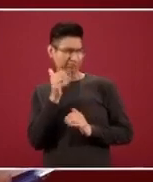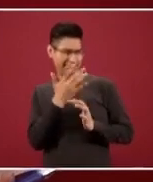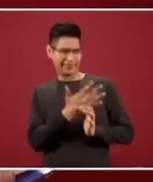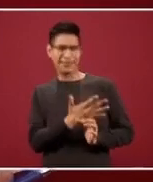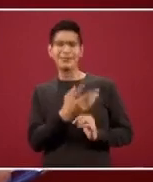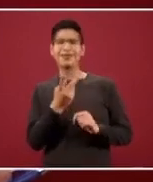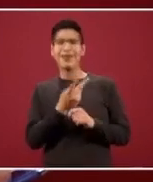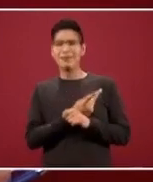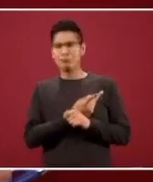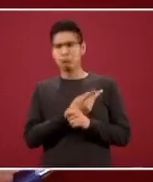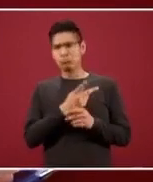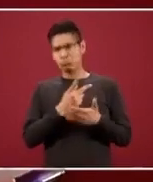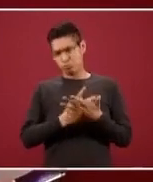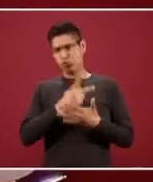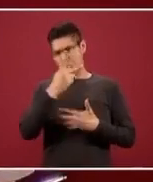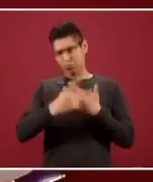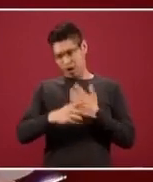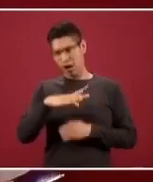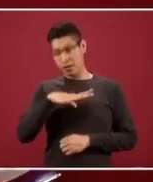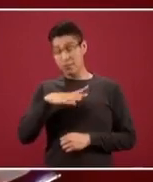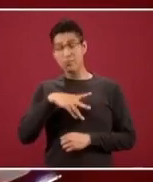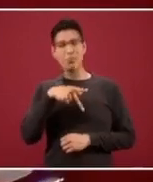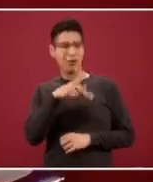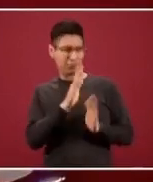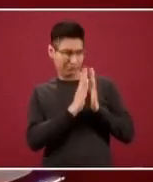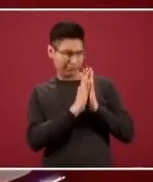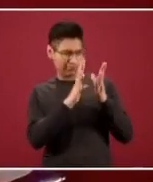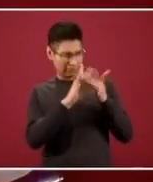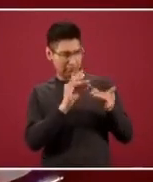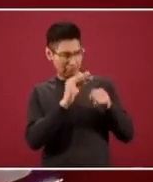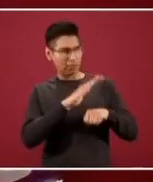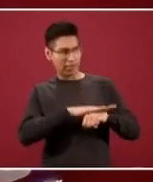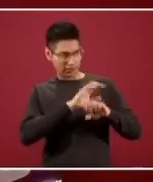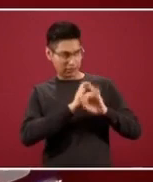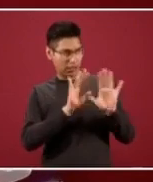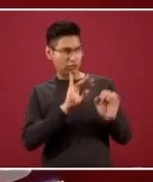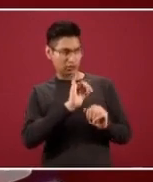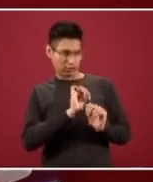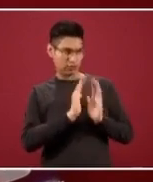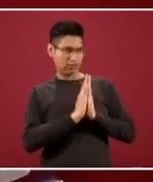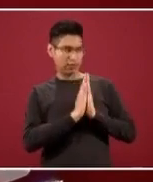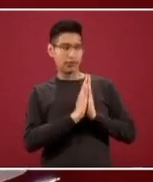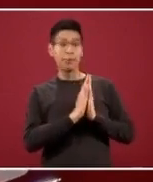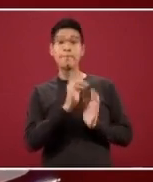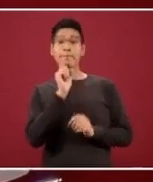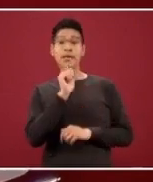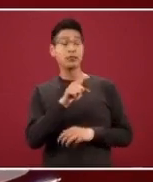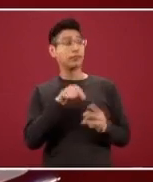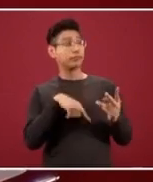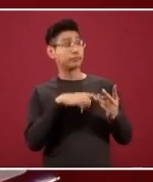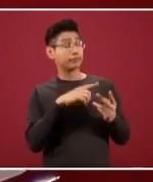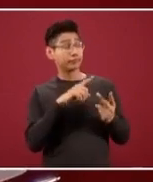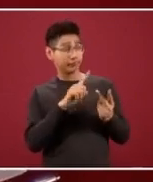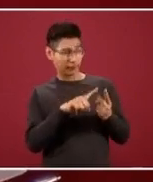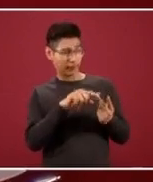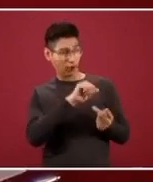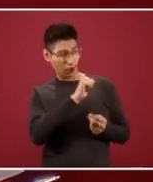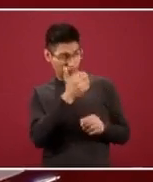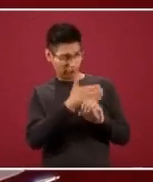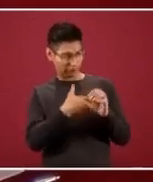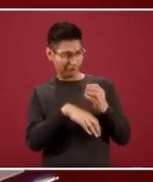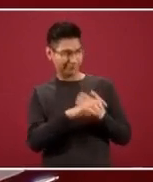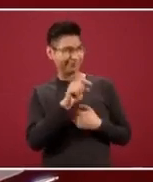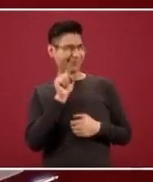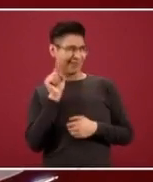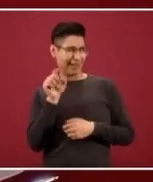proyecto sobre esto, pero si nos pueden especificar. Hay otra cosa, la OPS, la representación